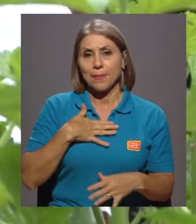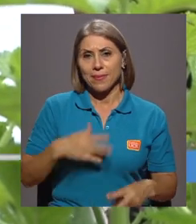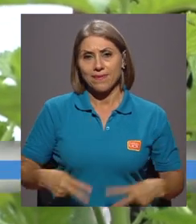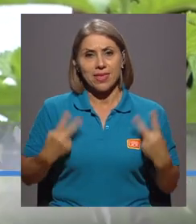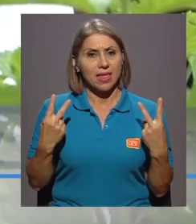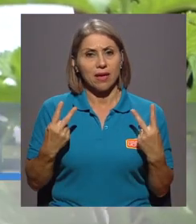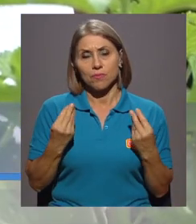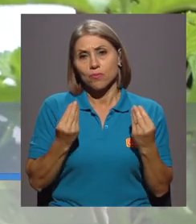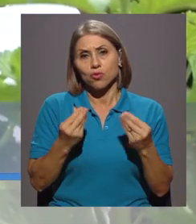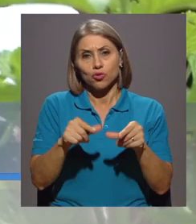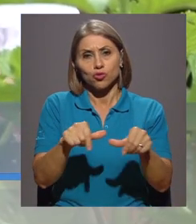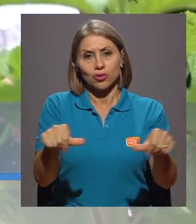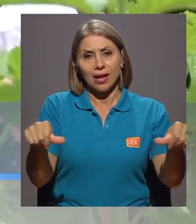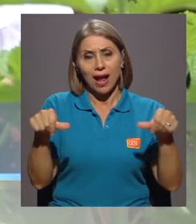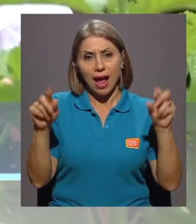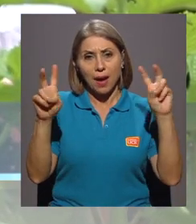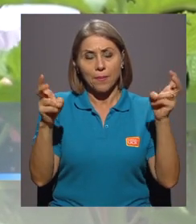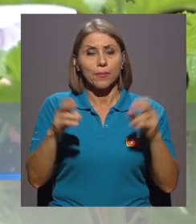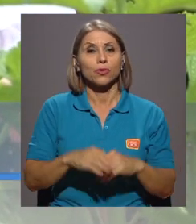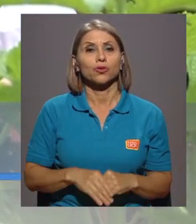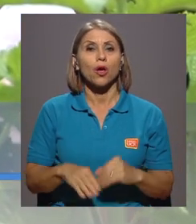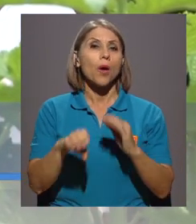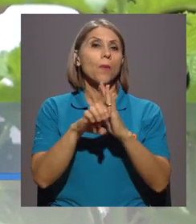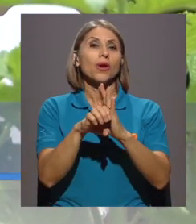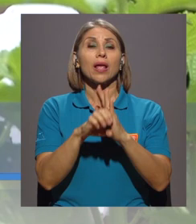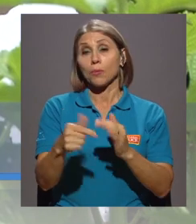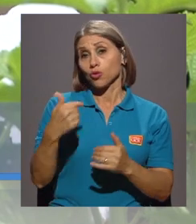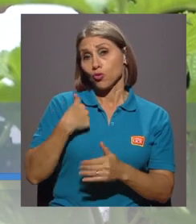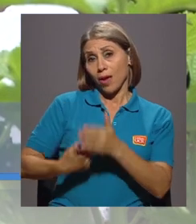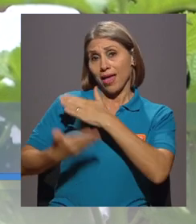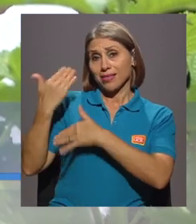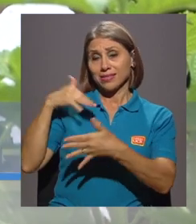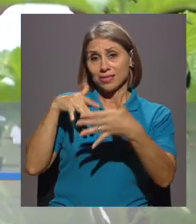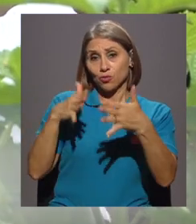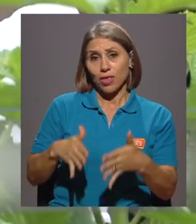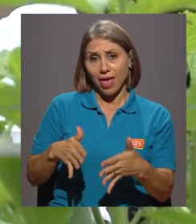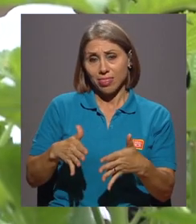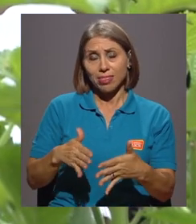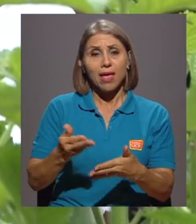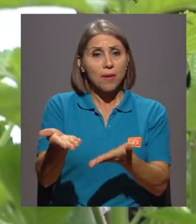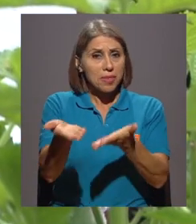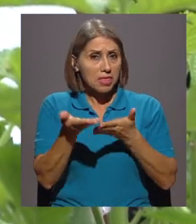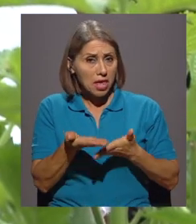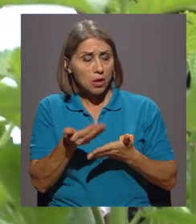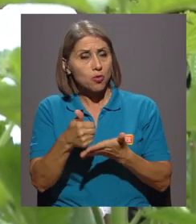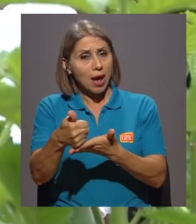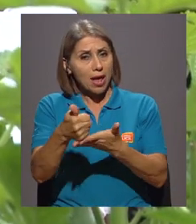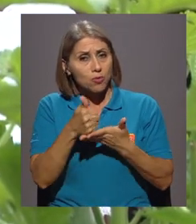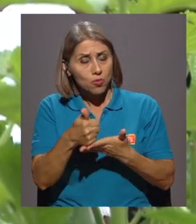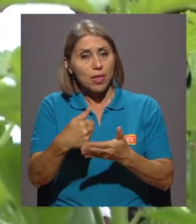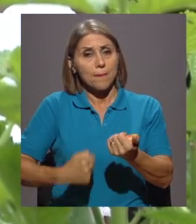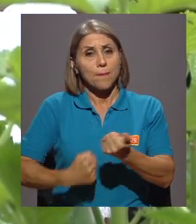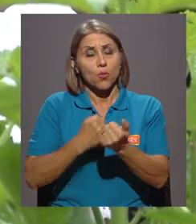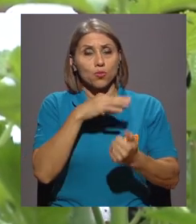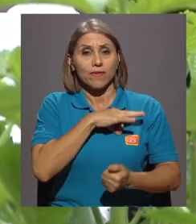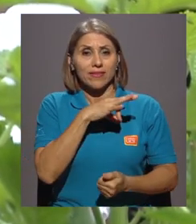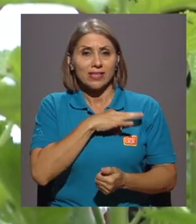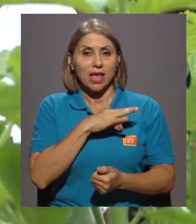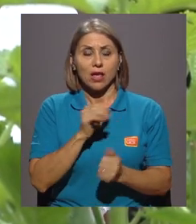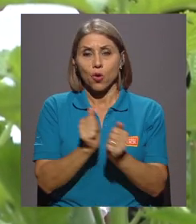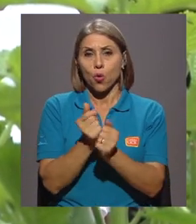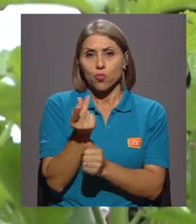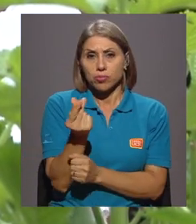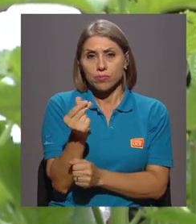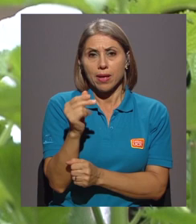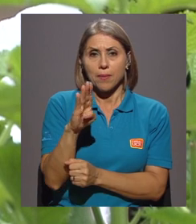campos. Por ejemplo, como estudiante fui beneficiada, ¿verdad?, mediante la beca, ¿verdad?, para poder estudiar y realmente